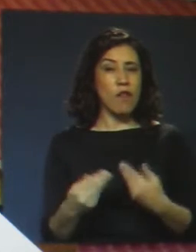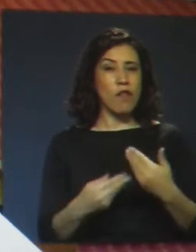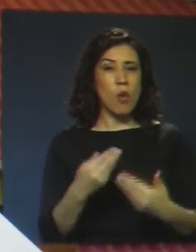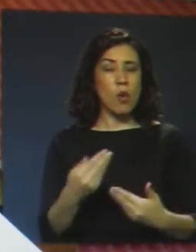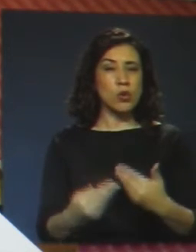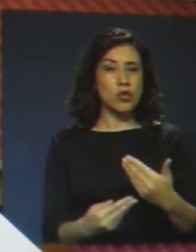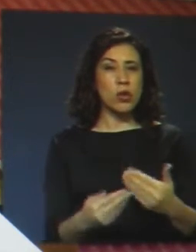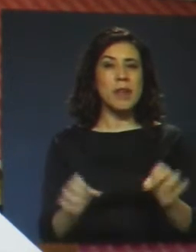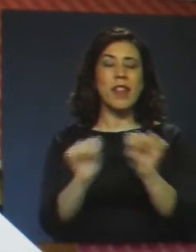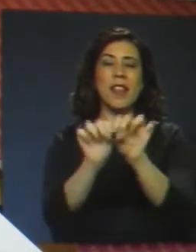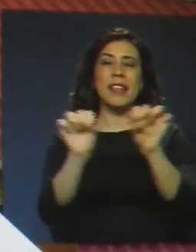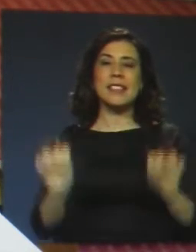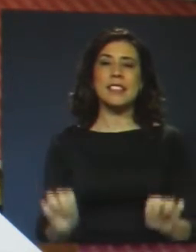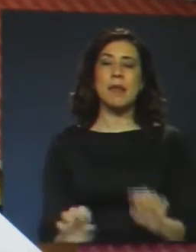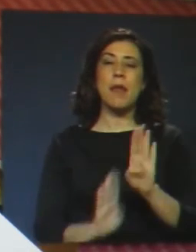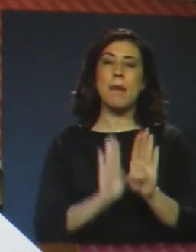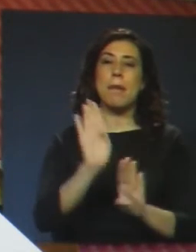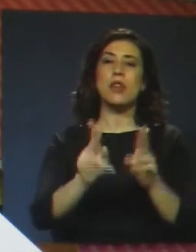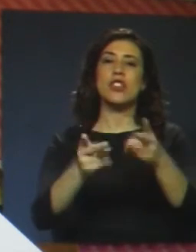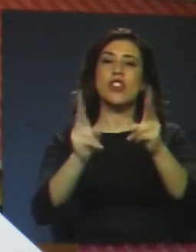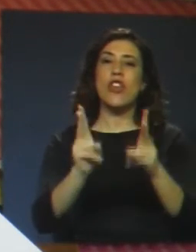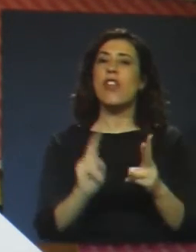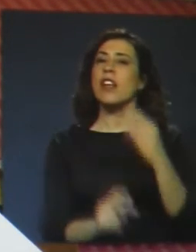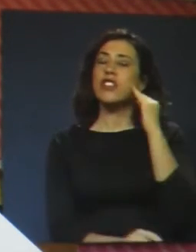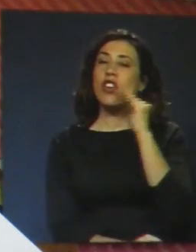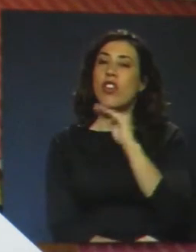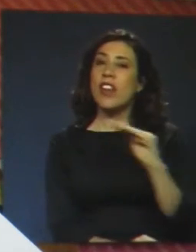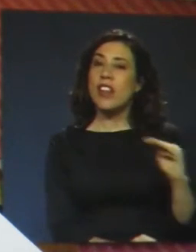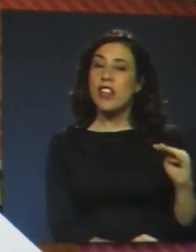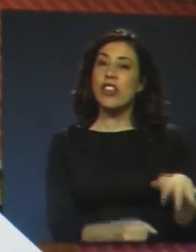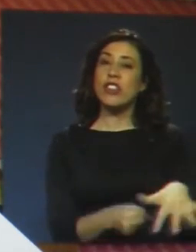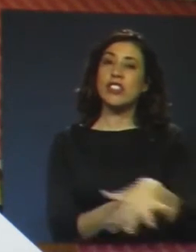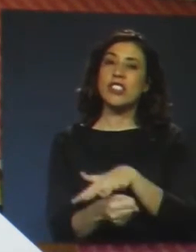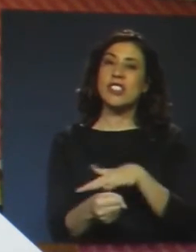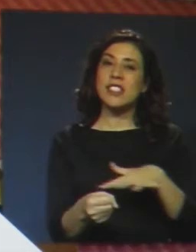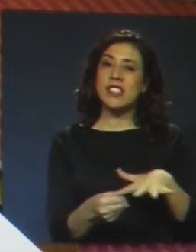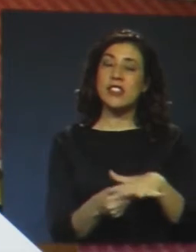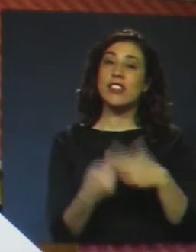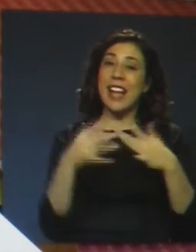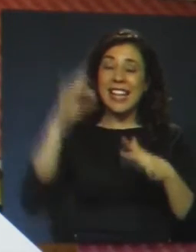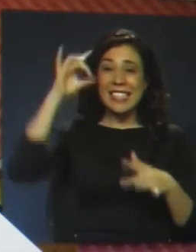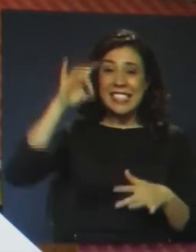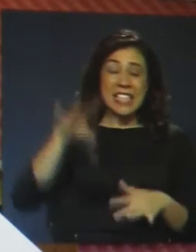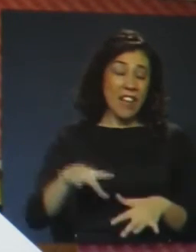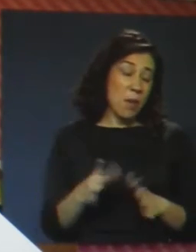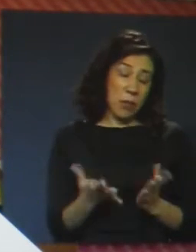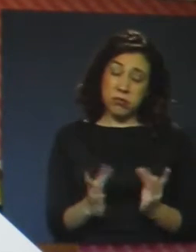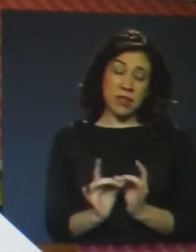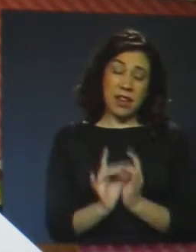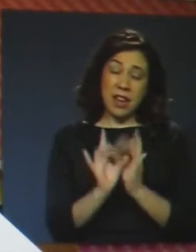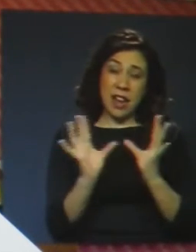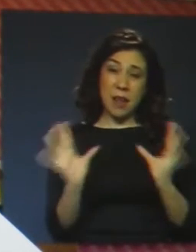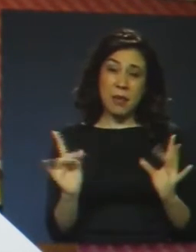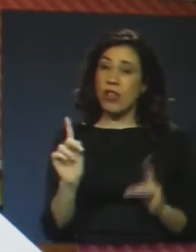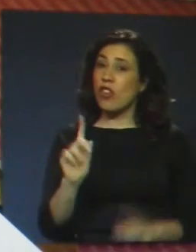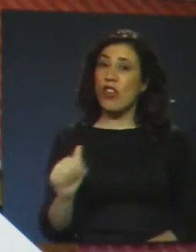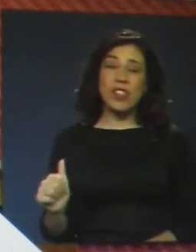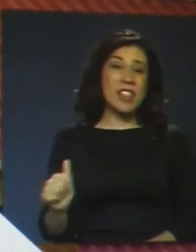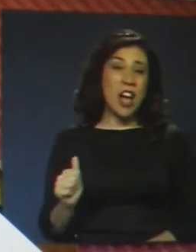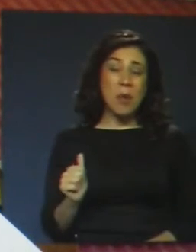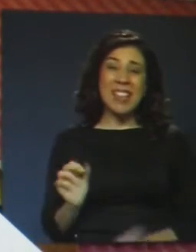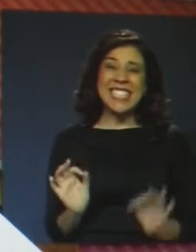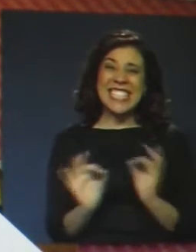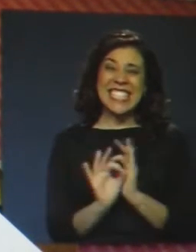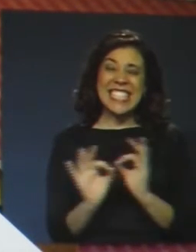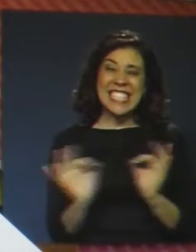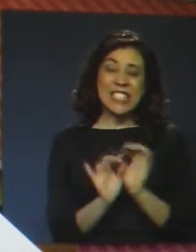funcionamiento del sistema de protección de los derechos de la niñez, situación que, como ya sabemos de sobra, no se ha cumplido para nada en